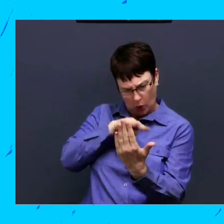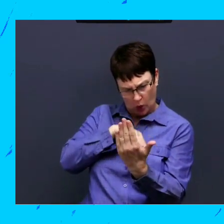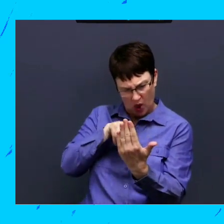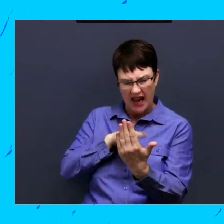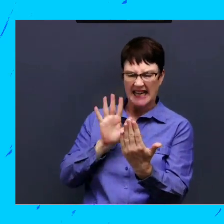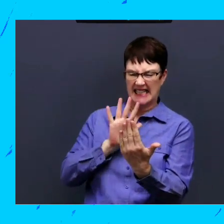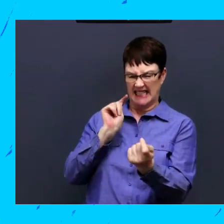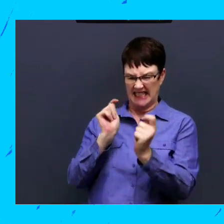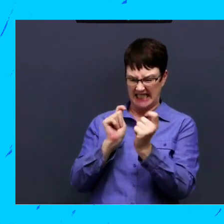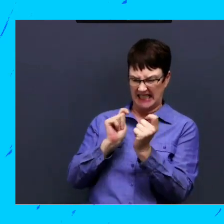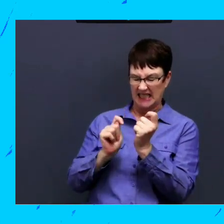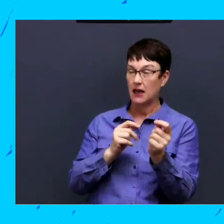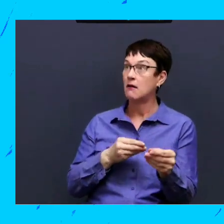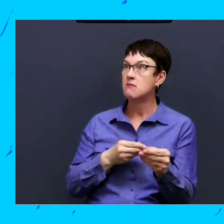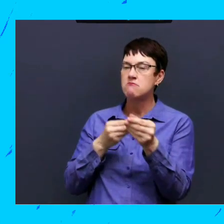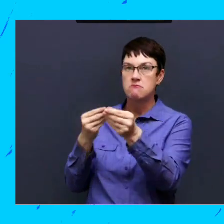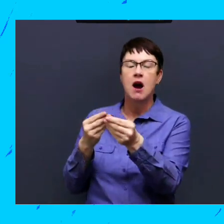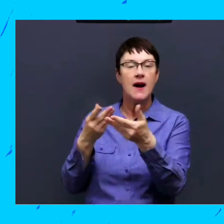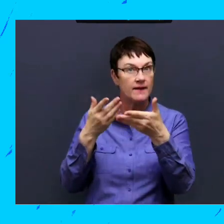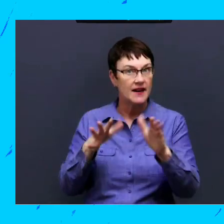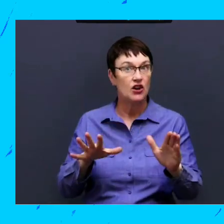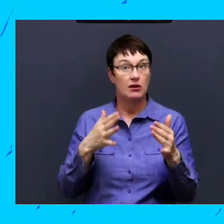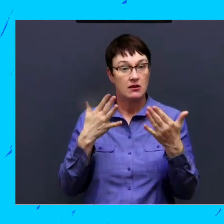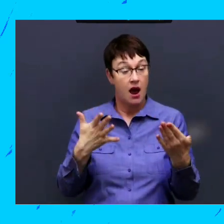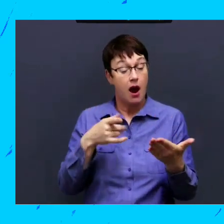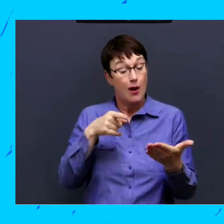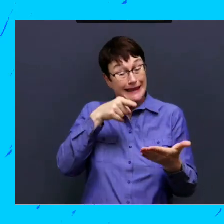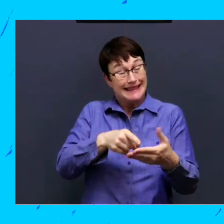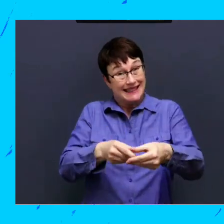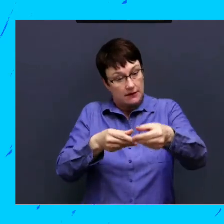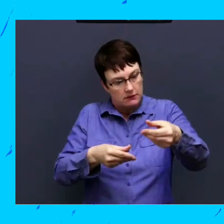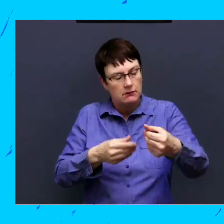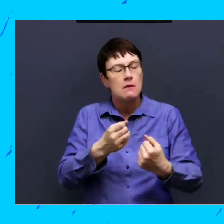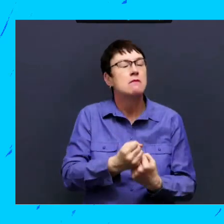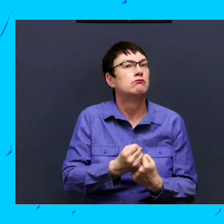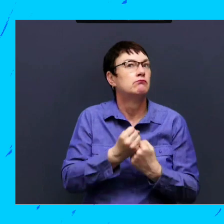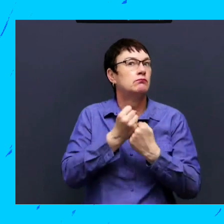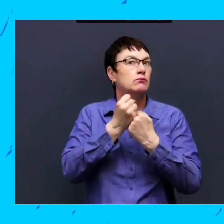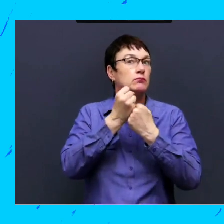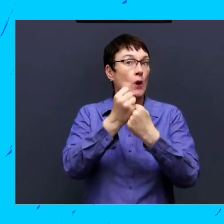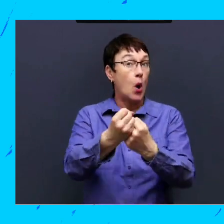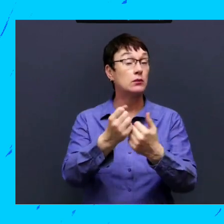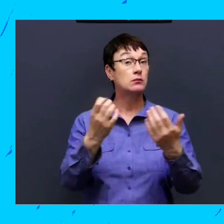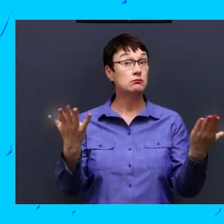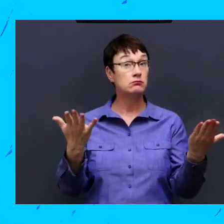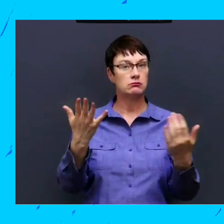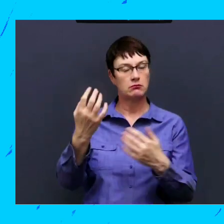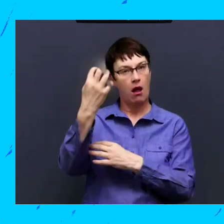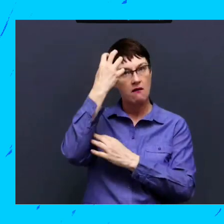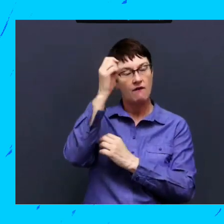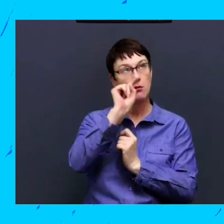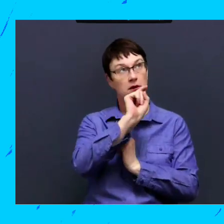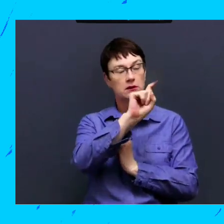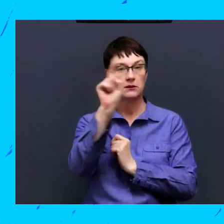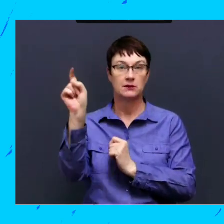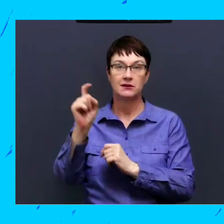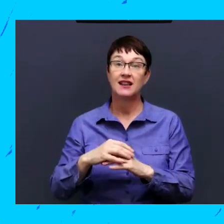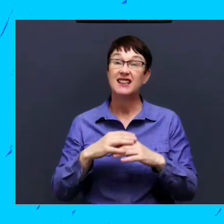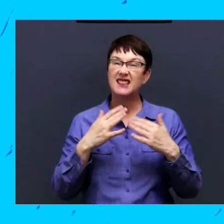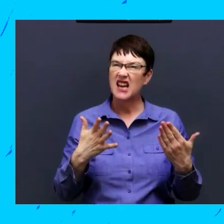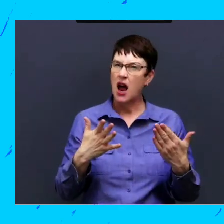responder a las necesidades y oportunidades de los jóvenes con relación a la salud y bienestar.